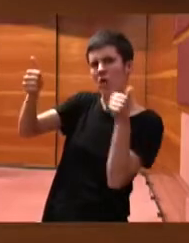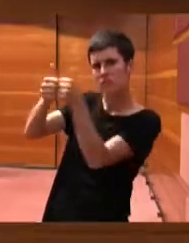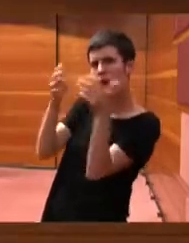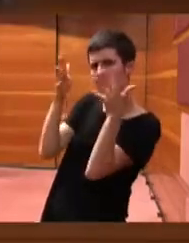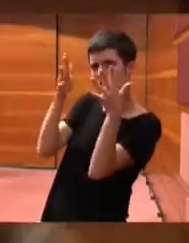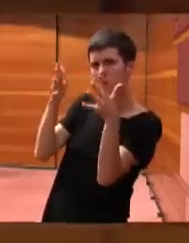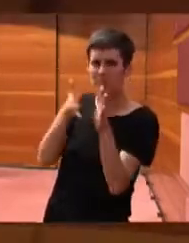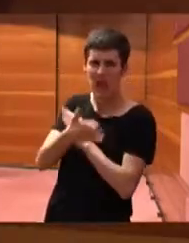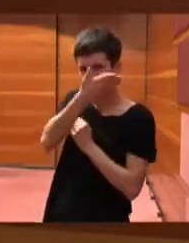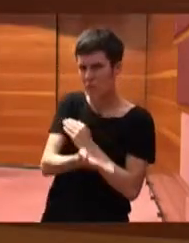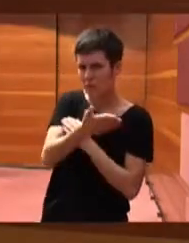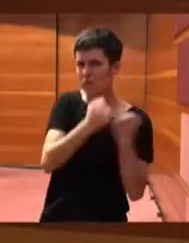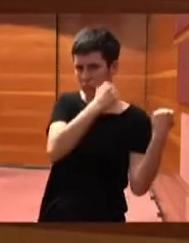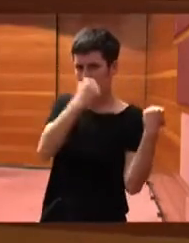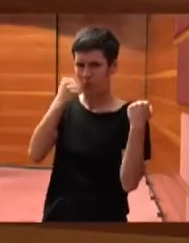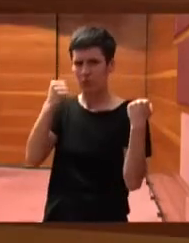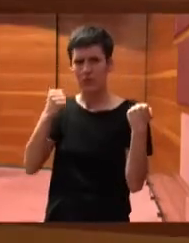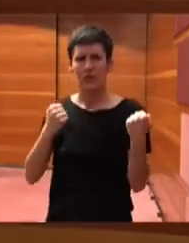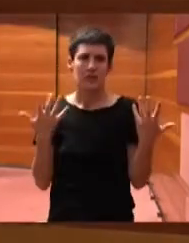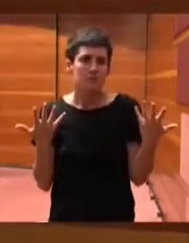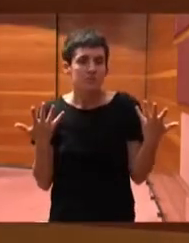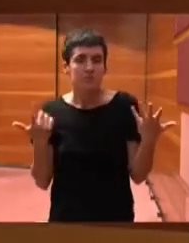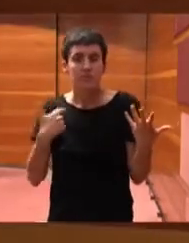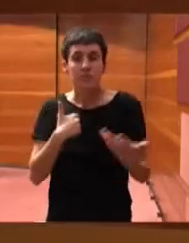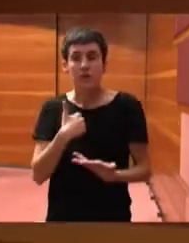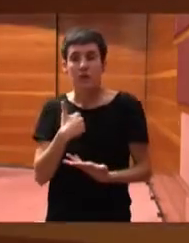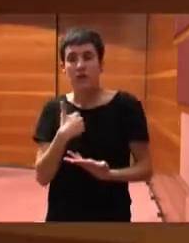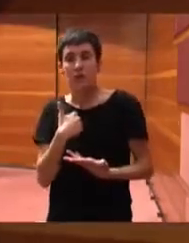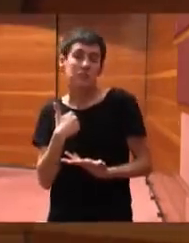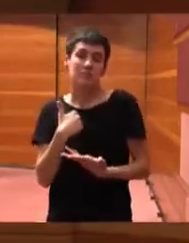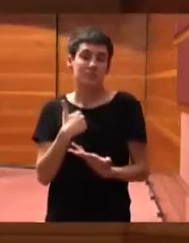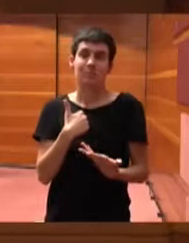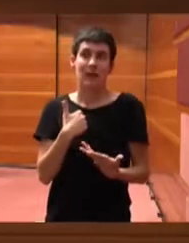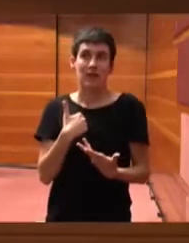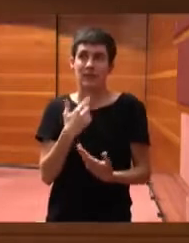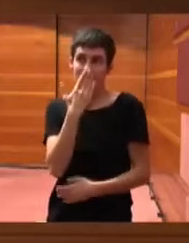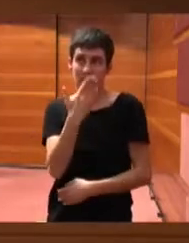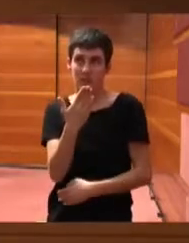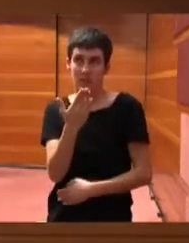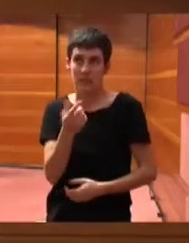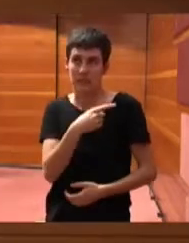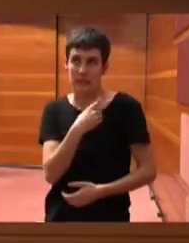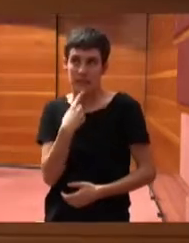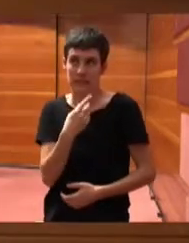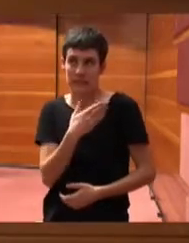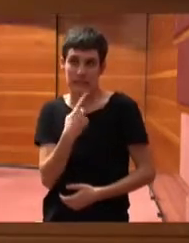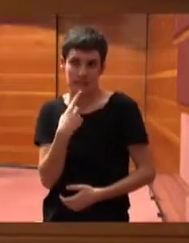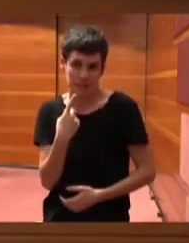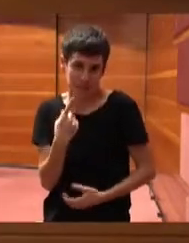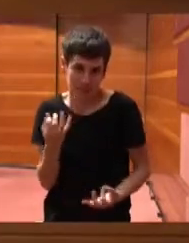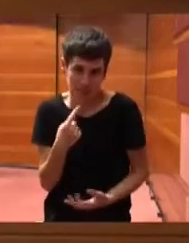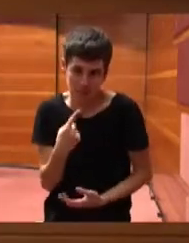Como importantes. Y yo, pues, no me gusta. Bueno, tengo que confesar lo primero, que no me gusta la